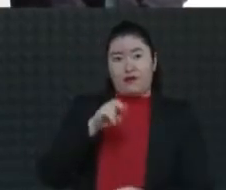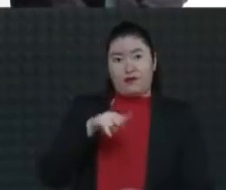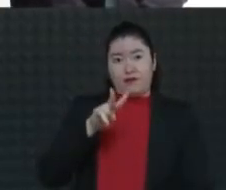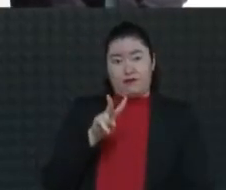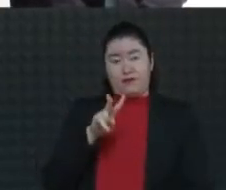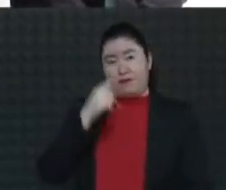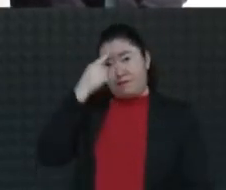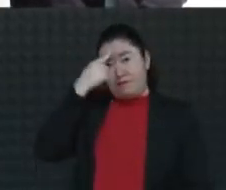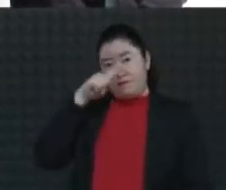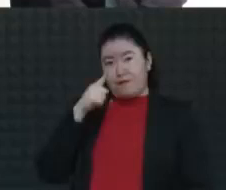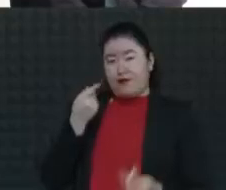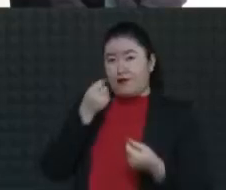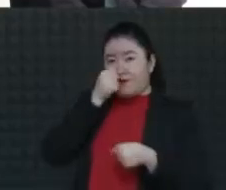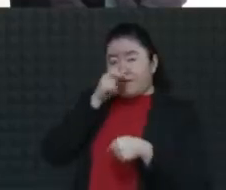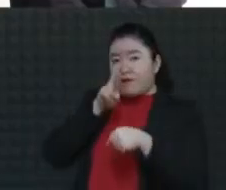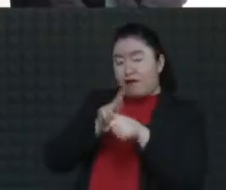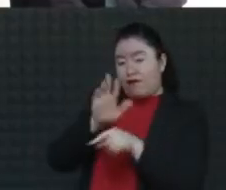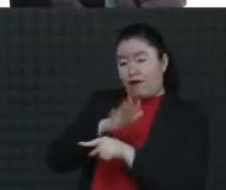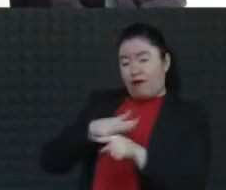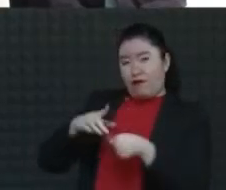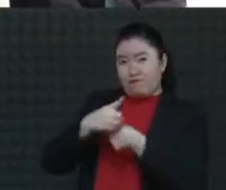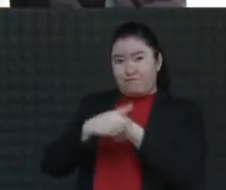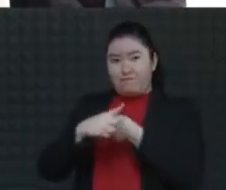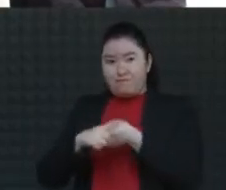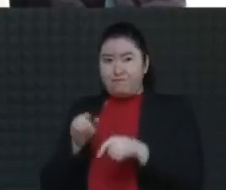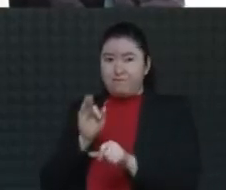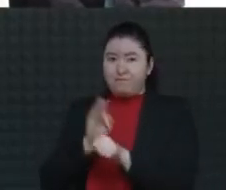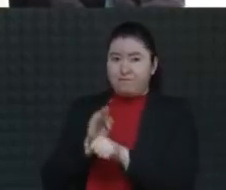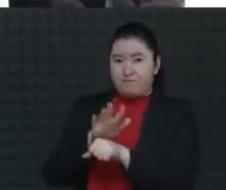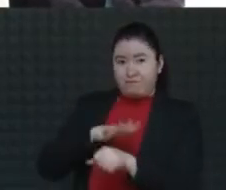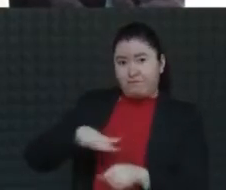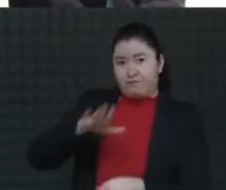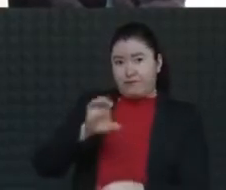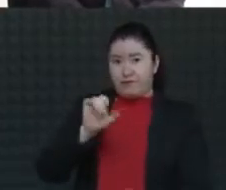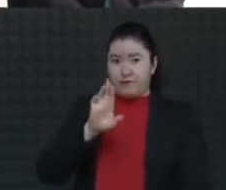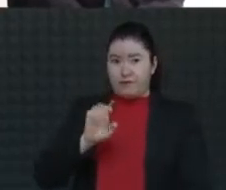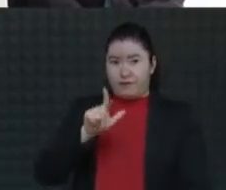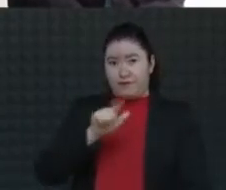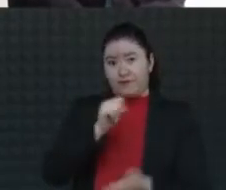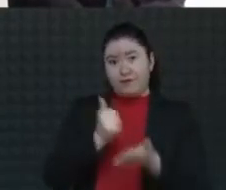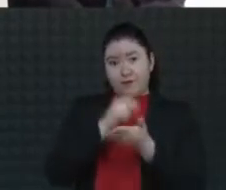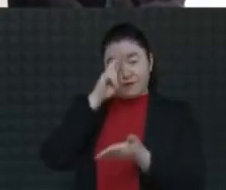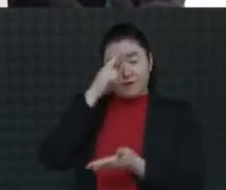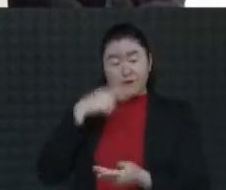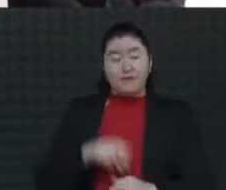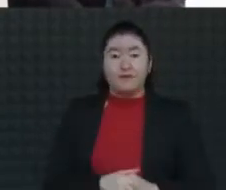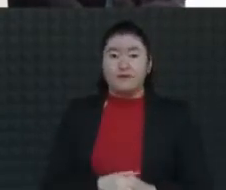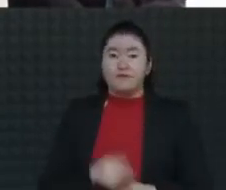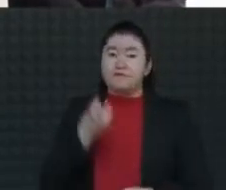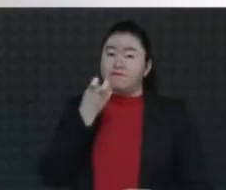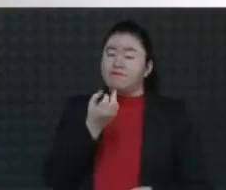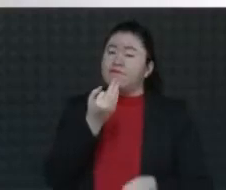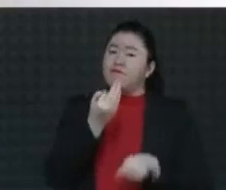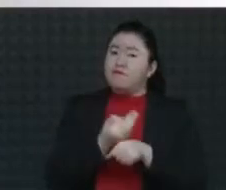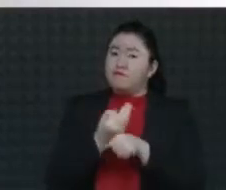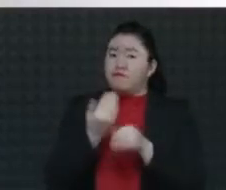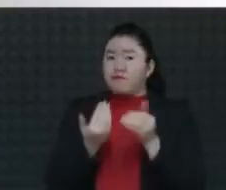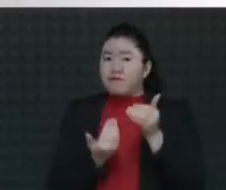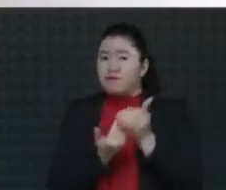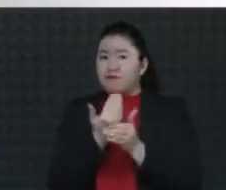a la Secretaría de Gestión Integral de Riesgos y Protección Civil de la Ciudad de México. Es por eso que en esta